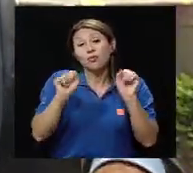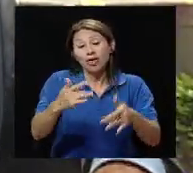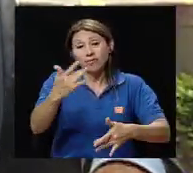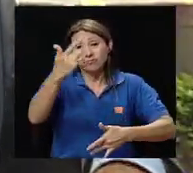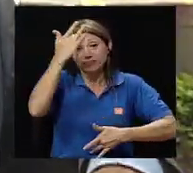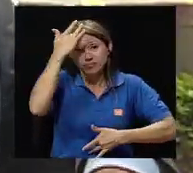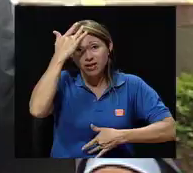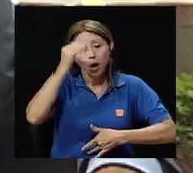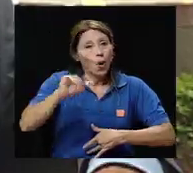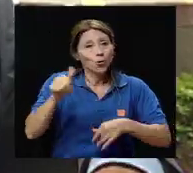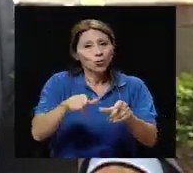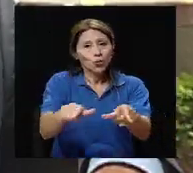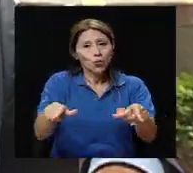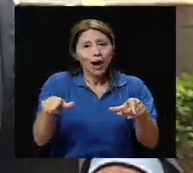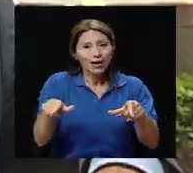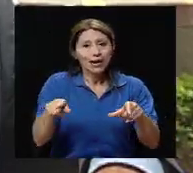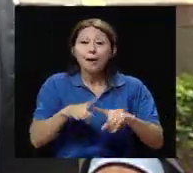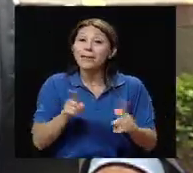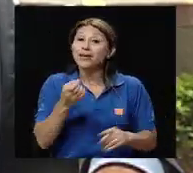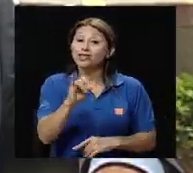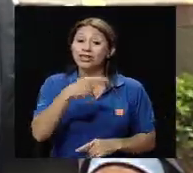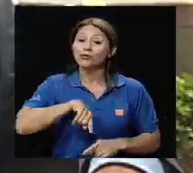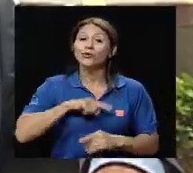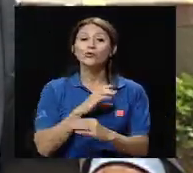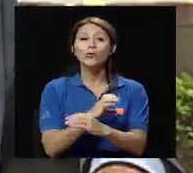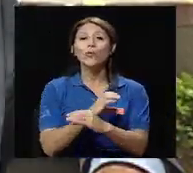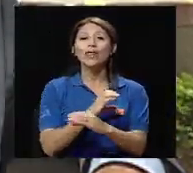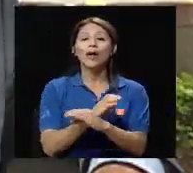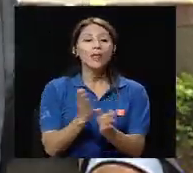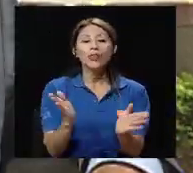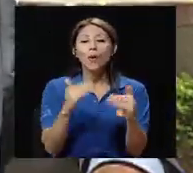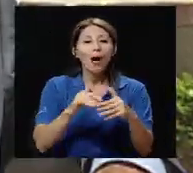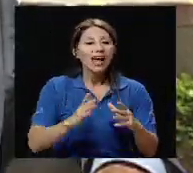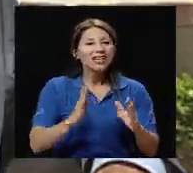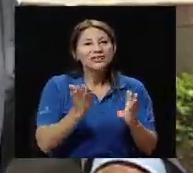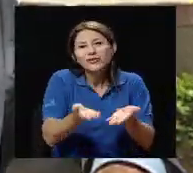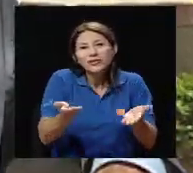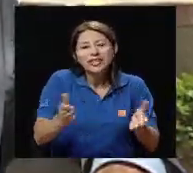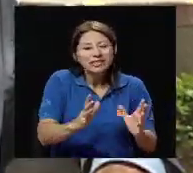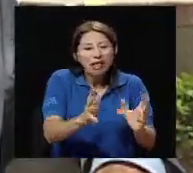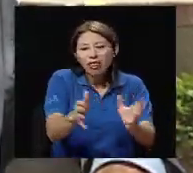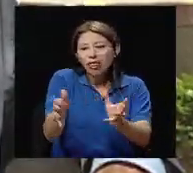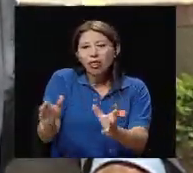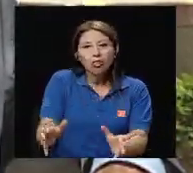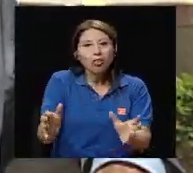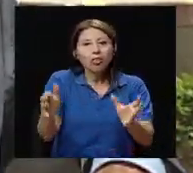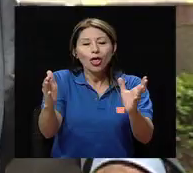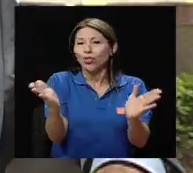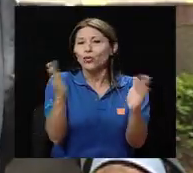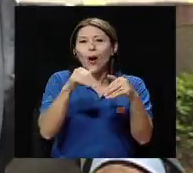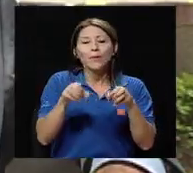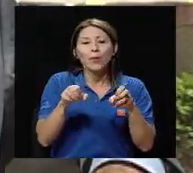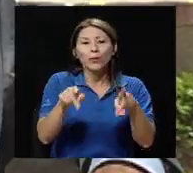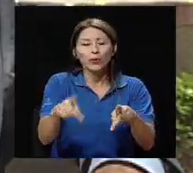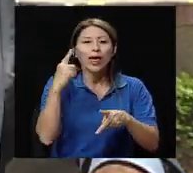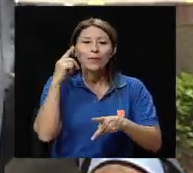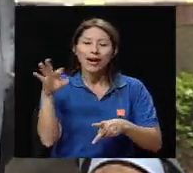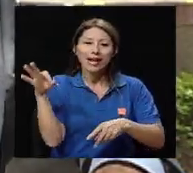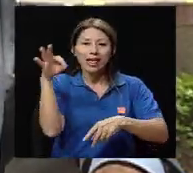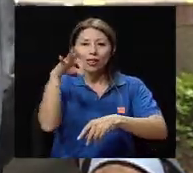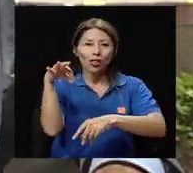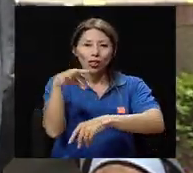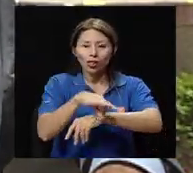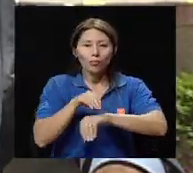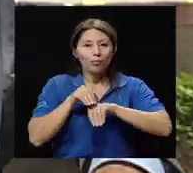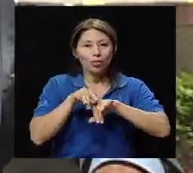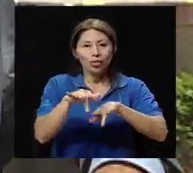en otros sitios, pero nosotros, al no tener criaderos, no le damos la posibilidad de que aquí mismo